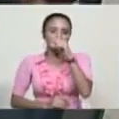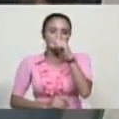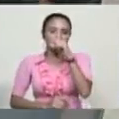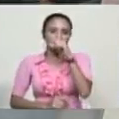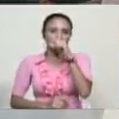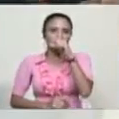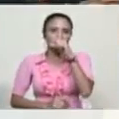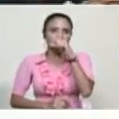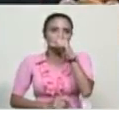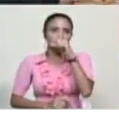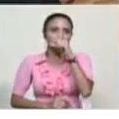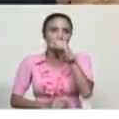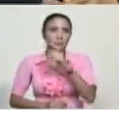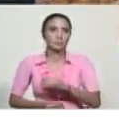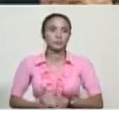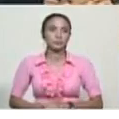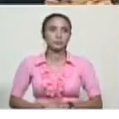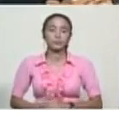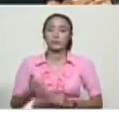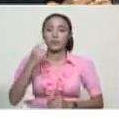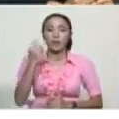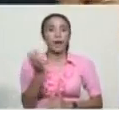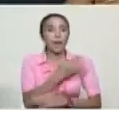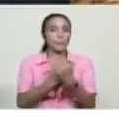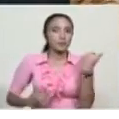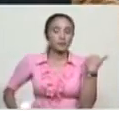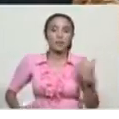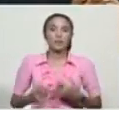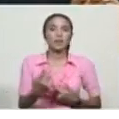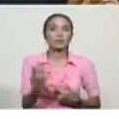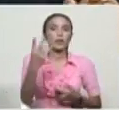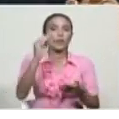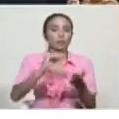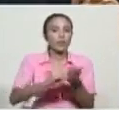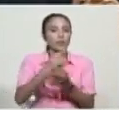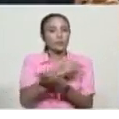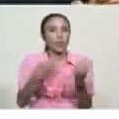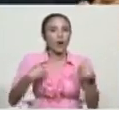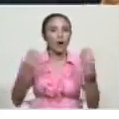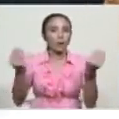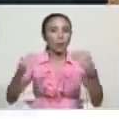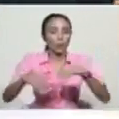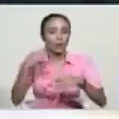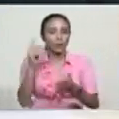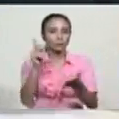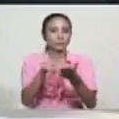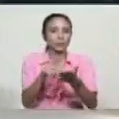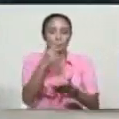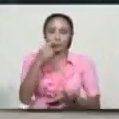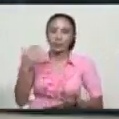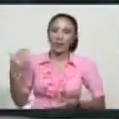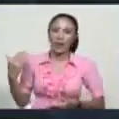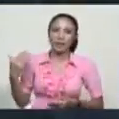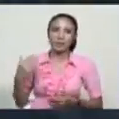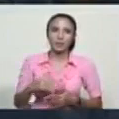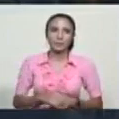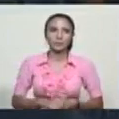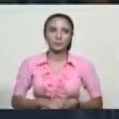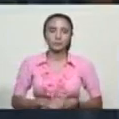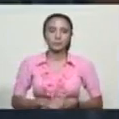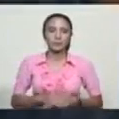Señor presidente, es la segunda vez que estoy ante usted. Me acuerdo cuando dio el título a como